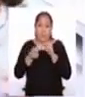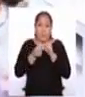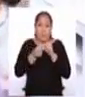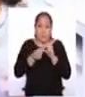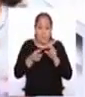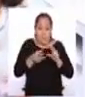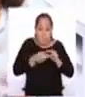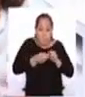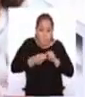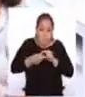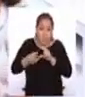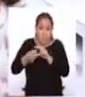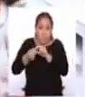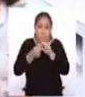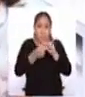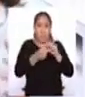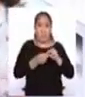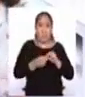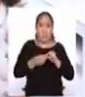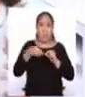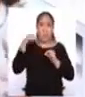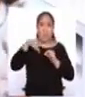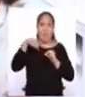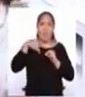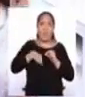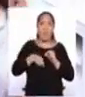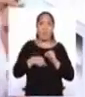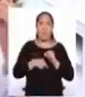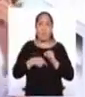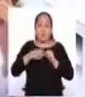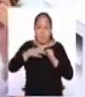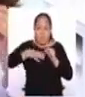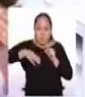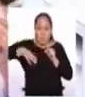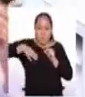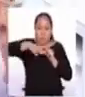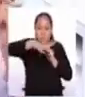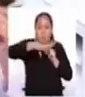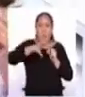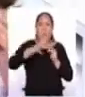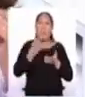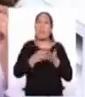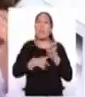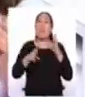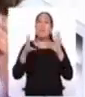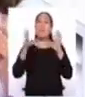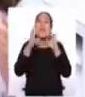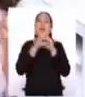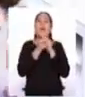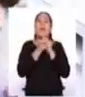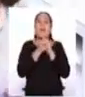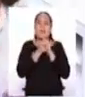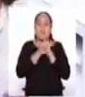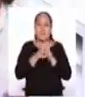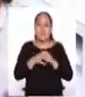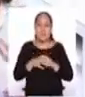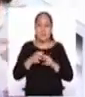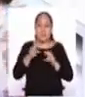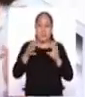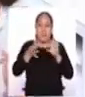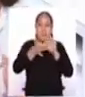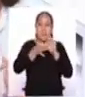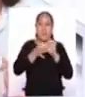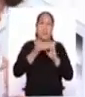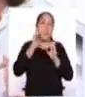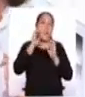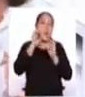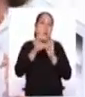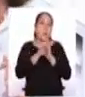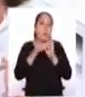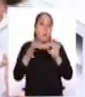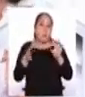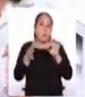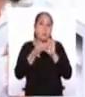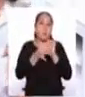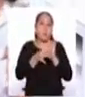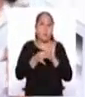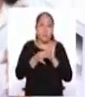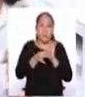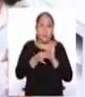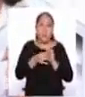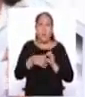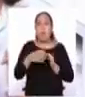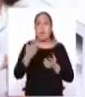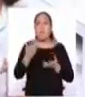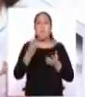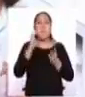hielo. Estos núcleos alrededor de los cuales se van a sujetar las moléculas de agua pueden ser, por ejemplo,